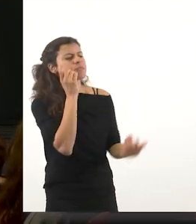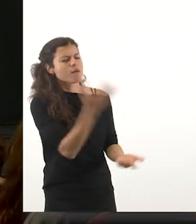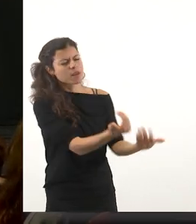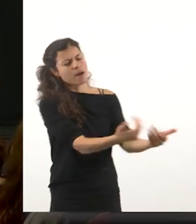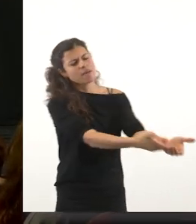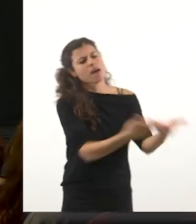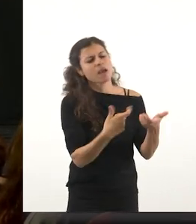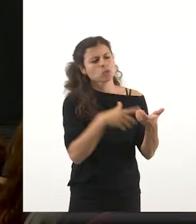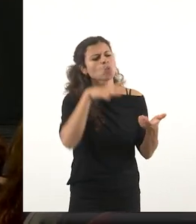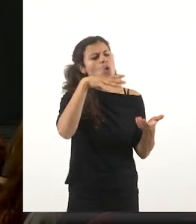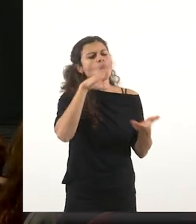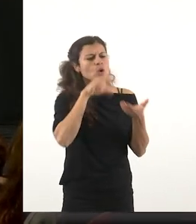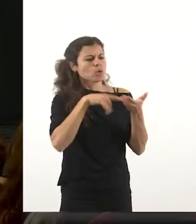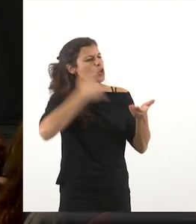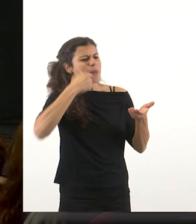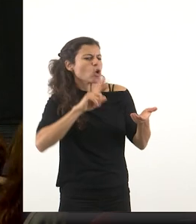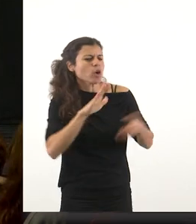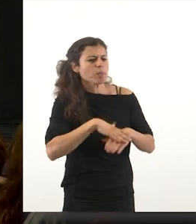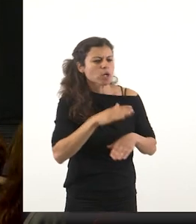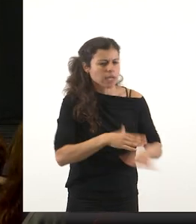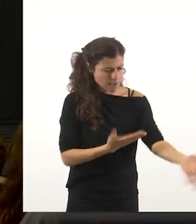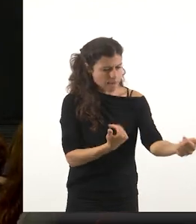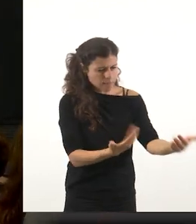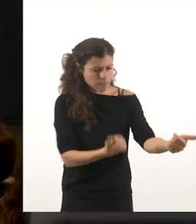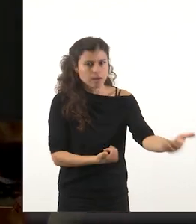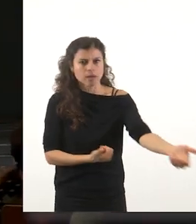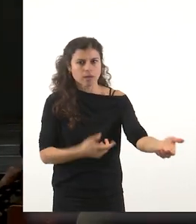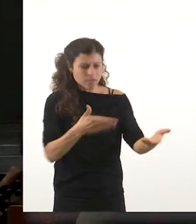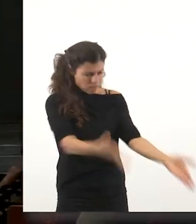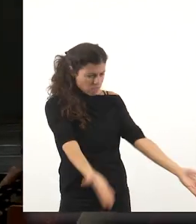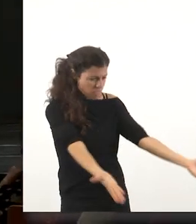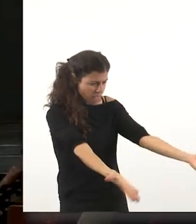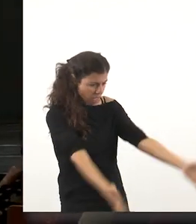colgando mucho. Ay, Lolo, hijo, que me cansan en el teléfono que lo tienes aquí.